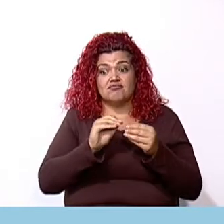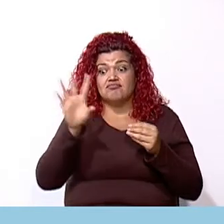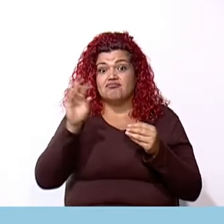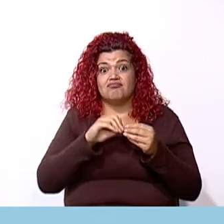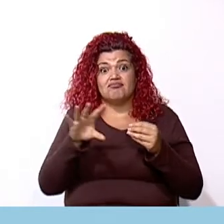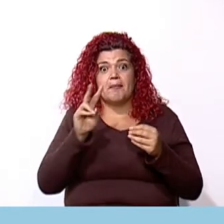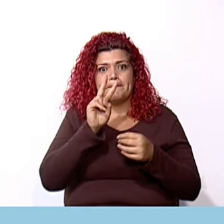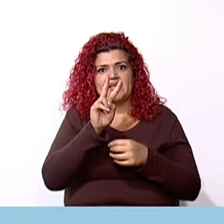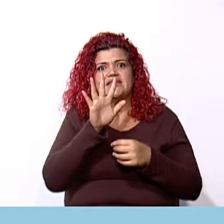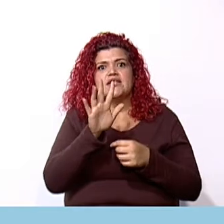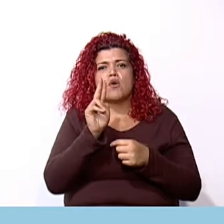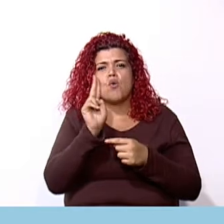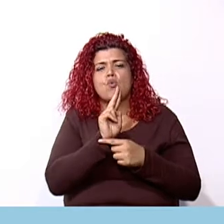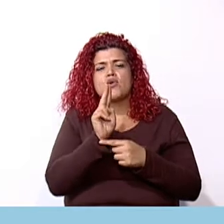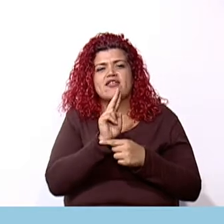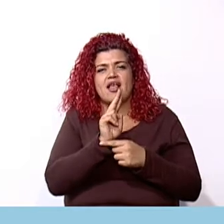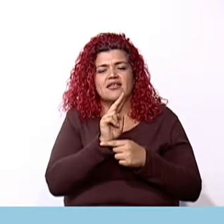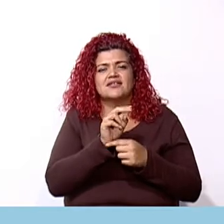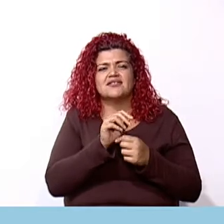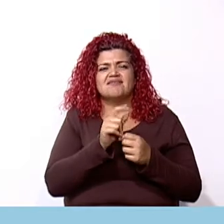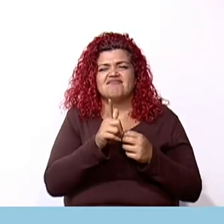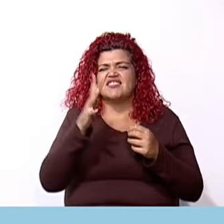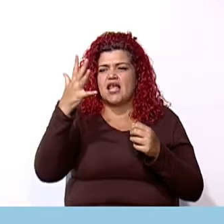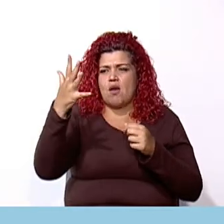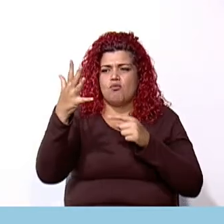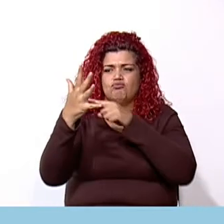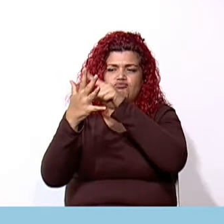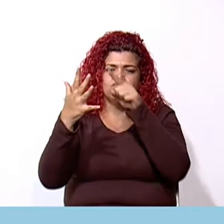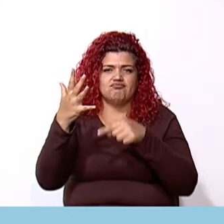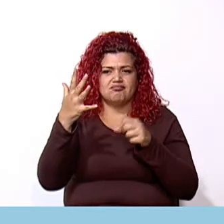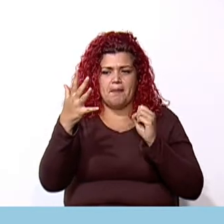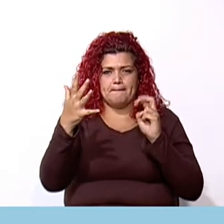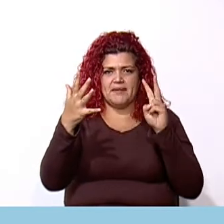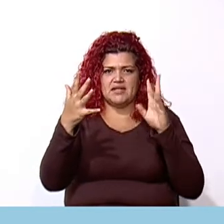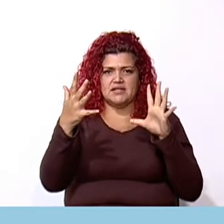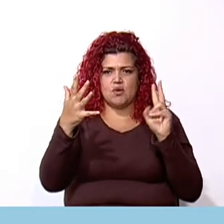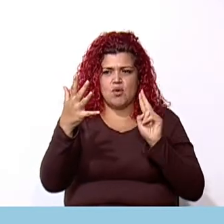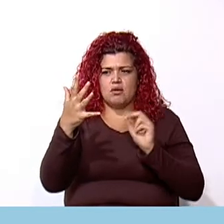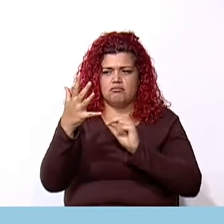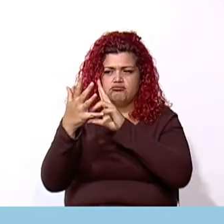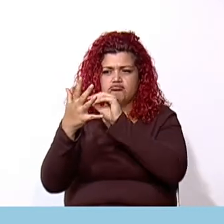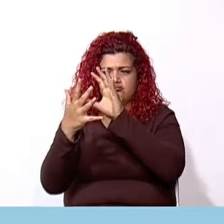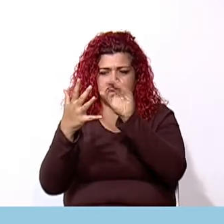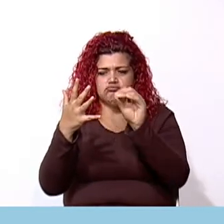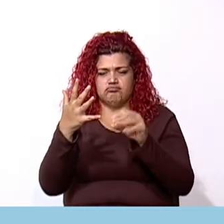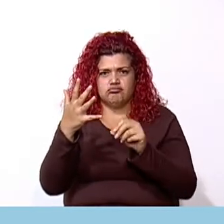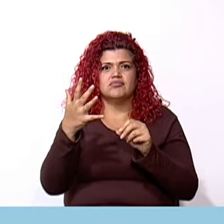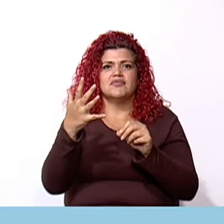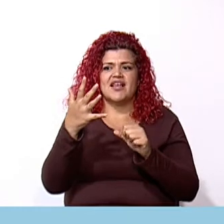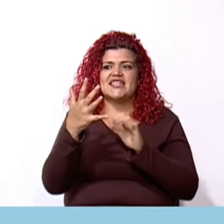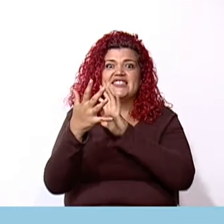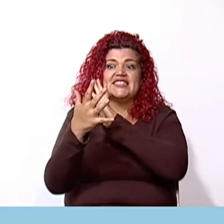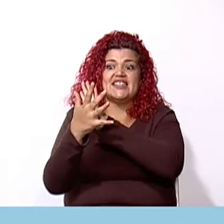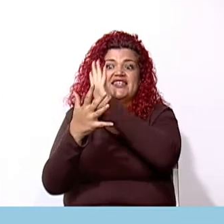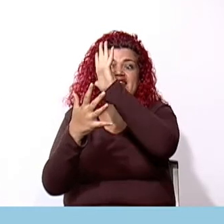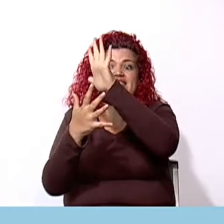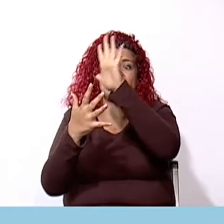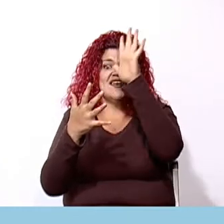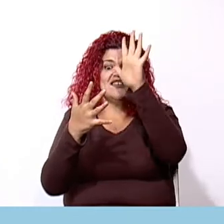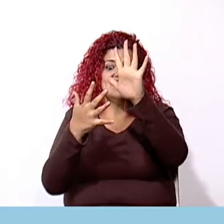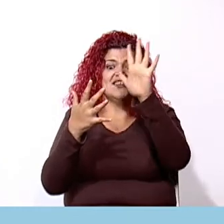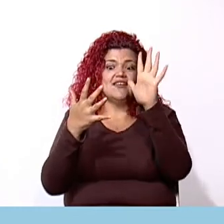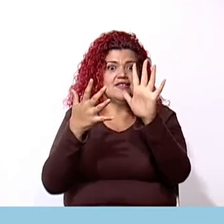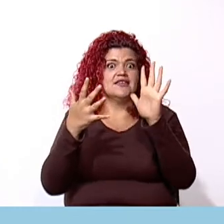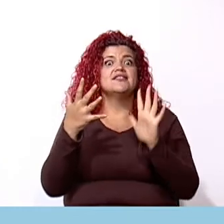Repartiremos 25 unidades entre 5. Y nos dieron 5